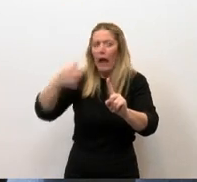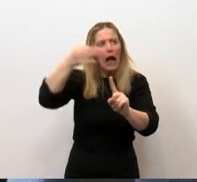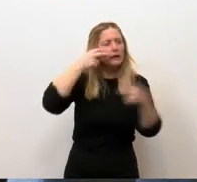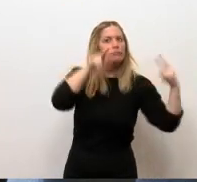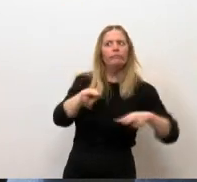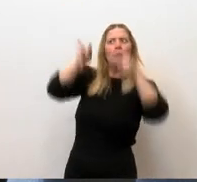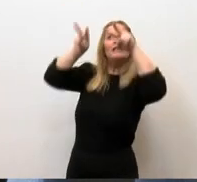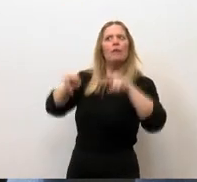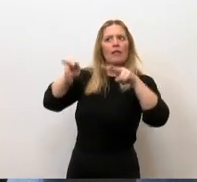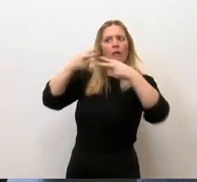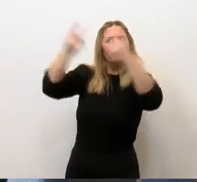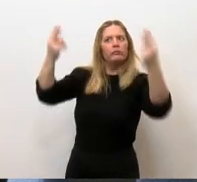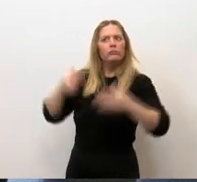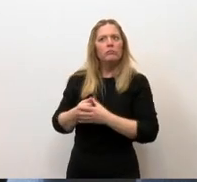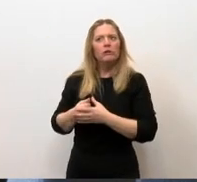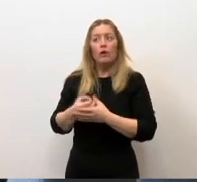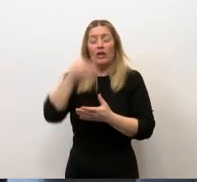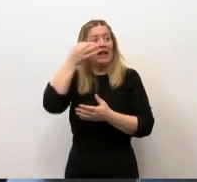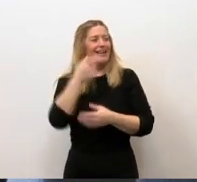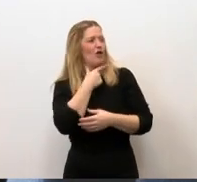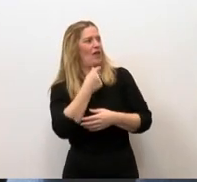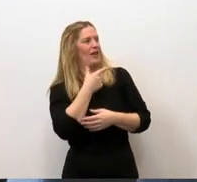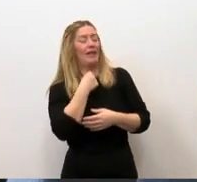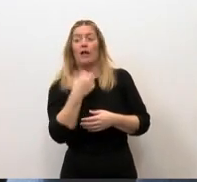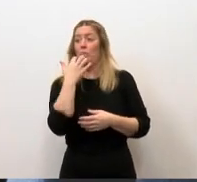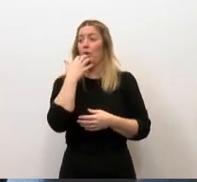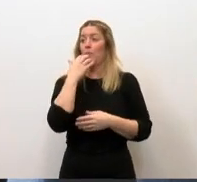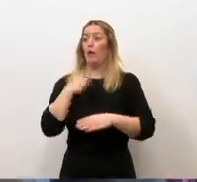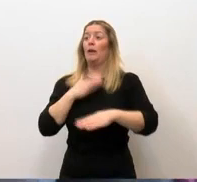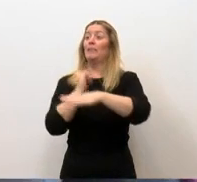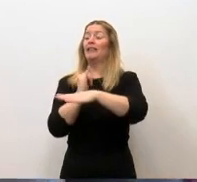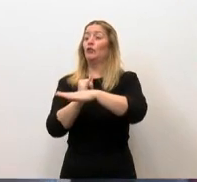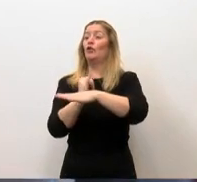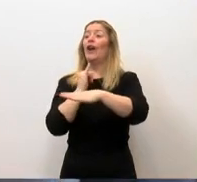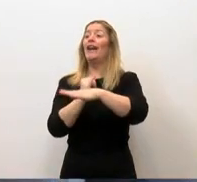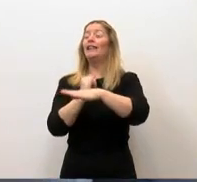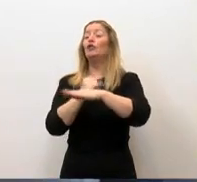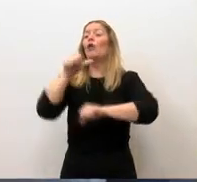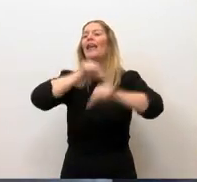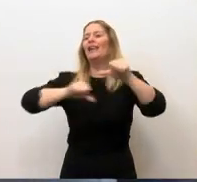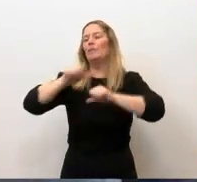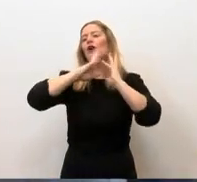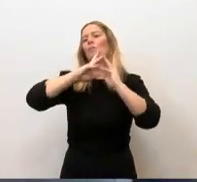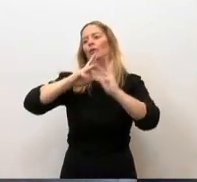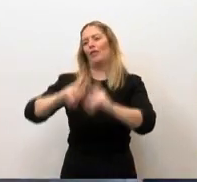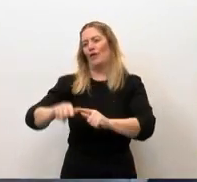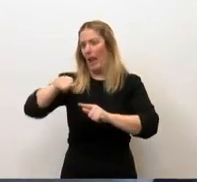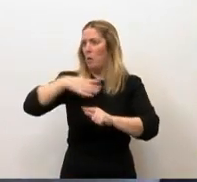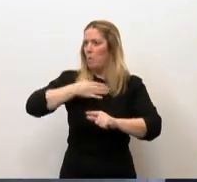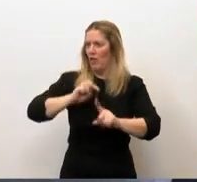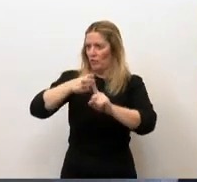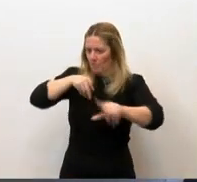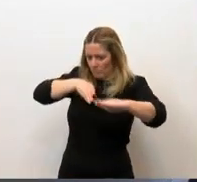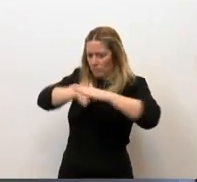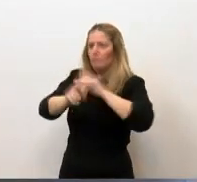No sé si os hace gracia, podéis entrar en mi instituto, el Instituto de Química Computacional y Catálisis, y veréis las investigadoras.